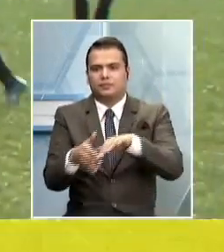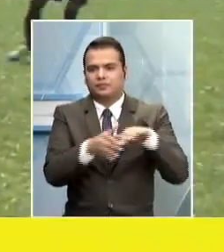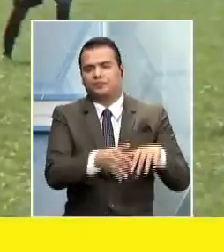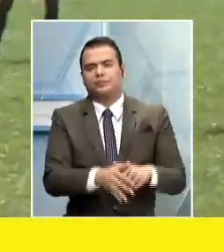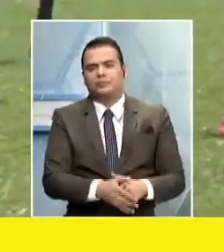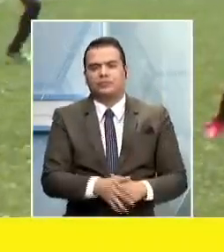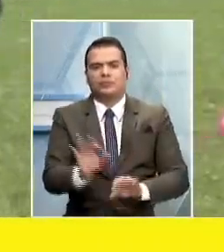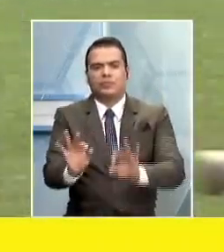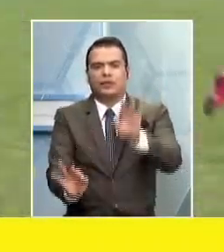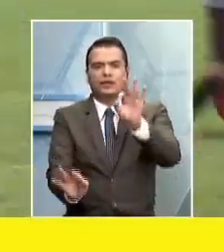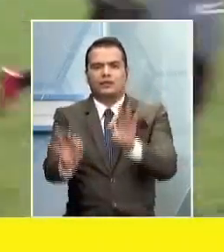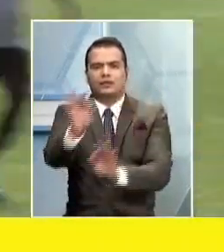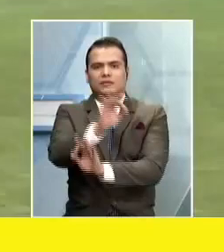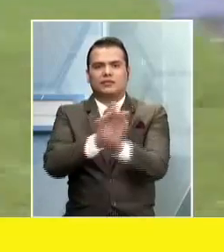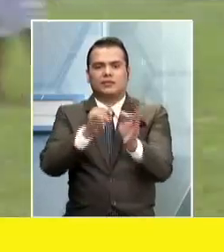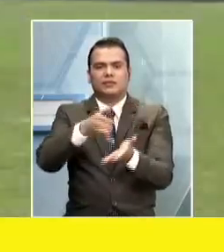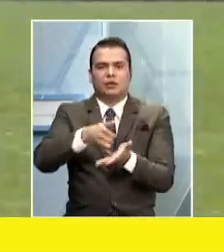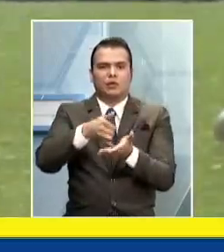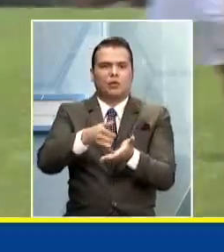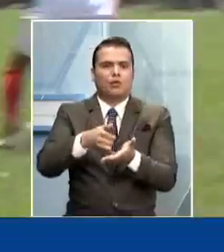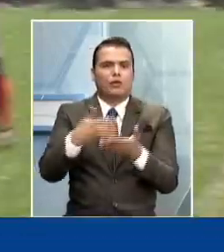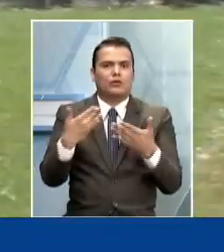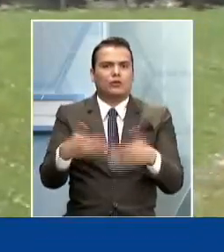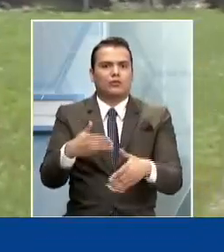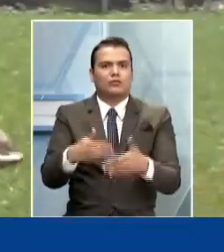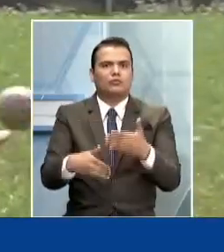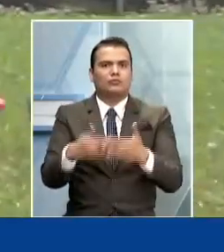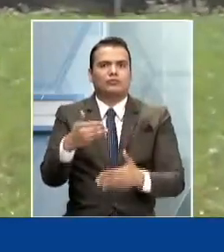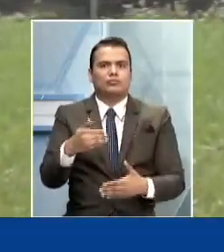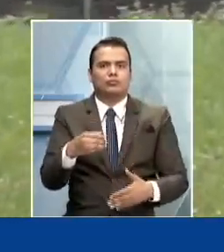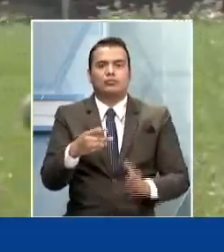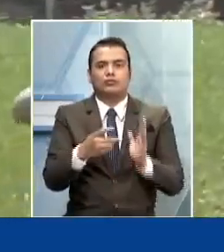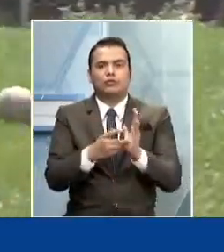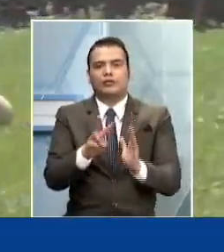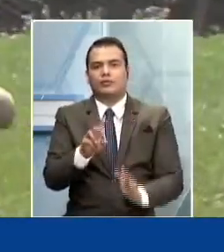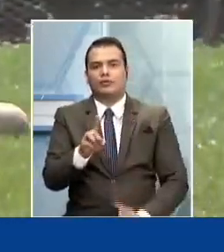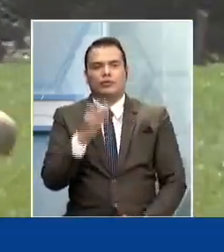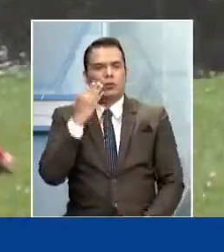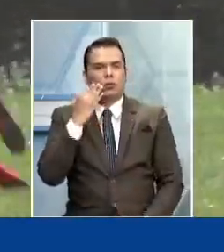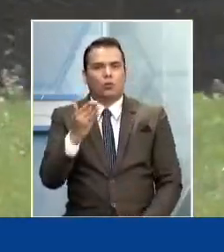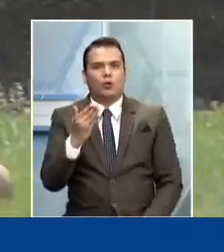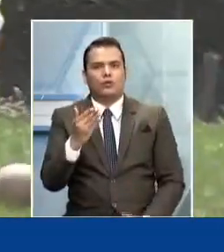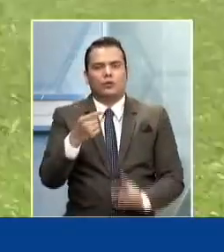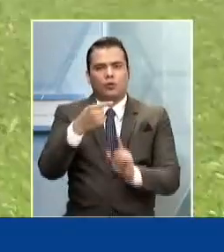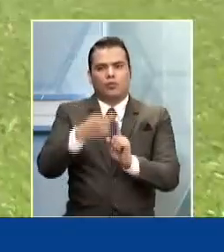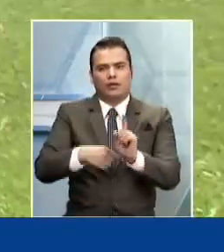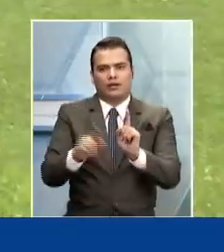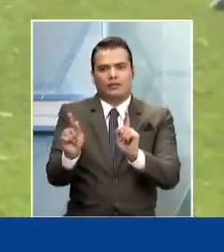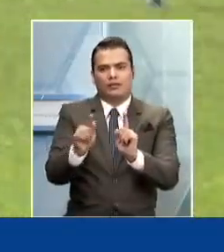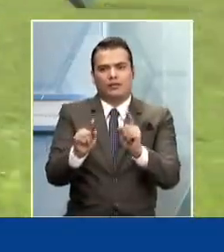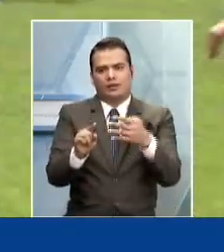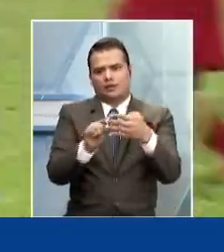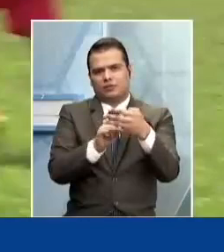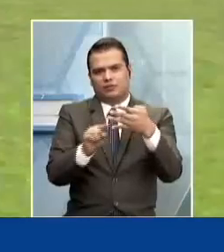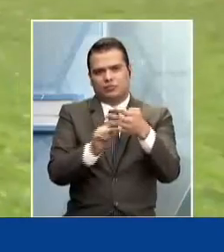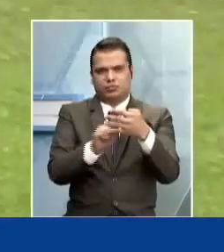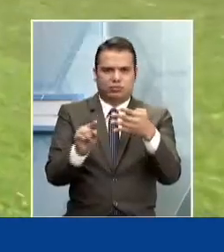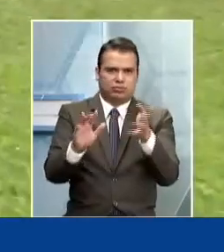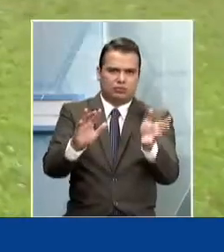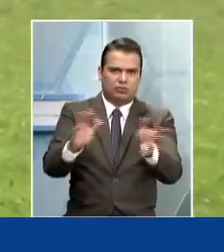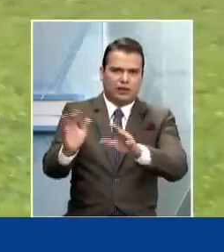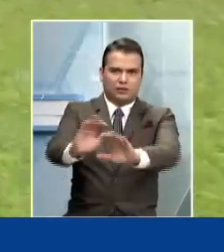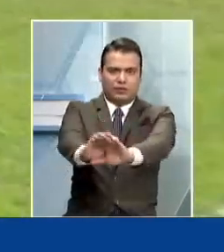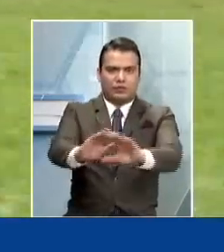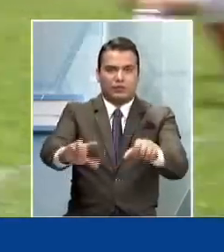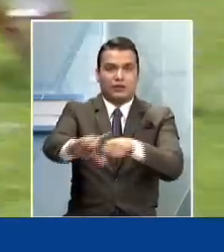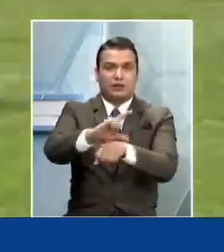La Copa Telepacífico de Fútbol prepara su inicio de temporada en la edición 2021, que comenzará a finales del mes de febrero. Mañana la Liga Vallecaucana